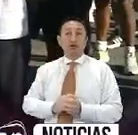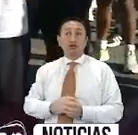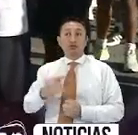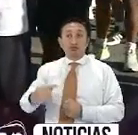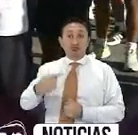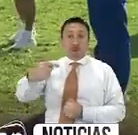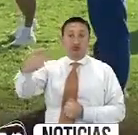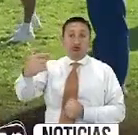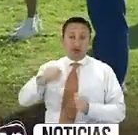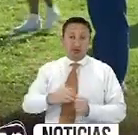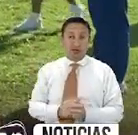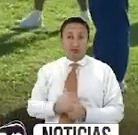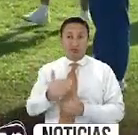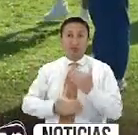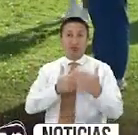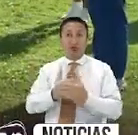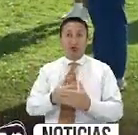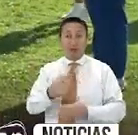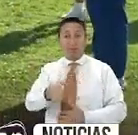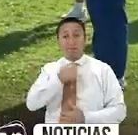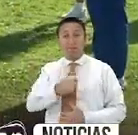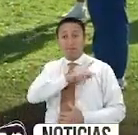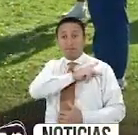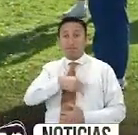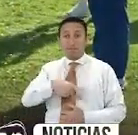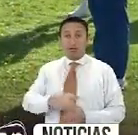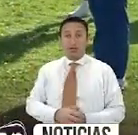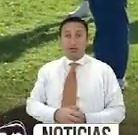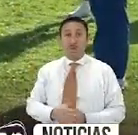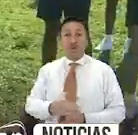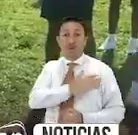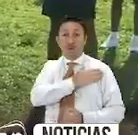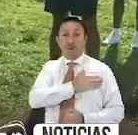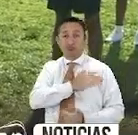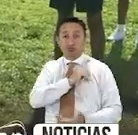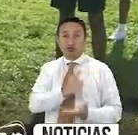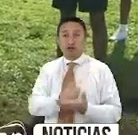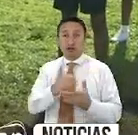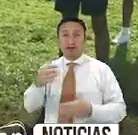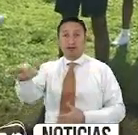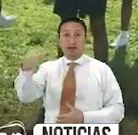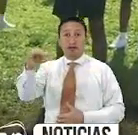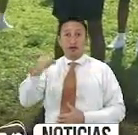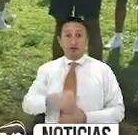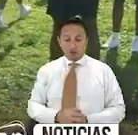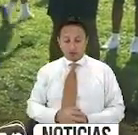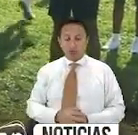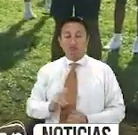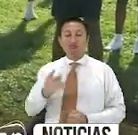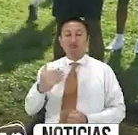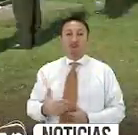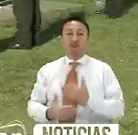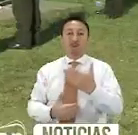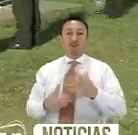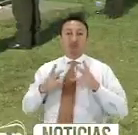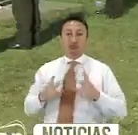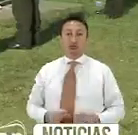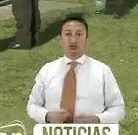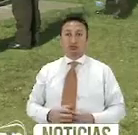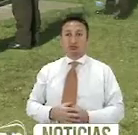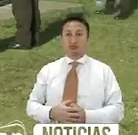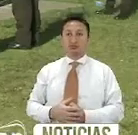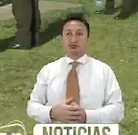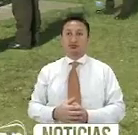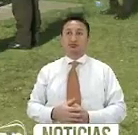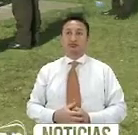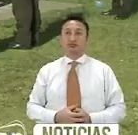se sigan cumpliendo las fases de entrevista personal, pruebas de confianza, verificación de documentos y segunda fase de salud.